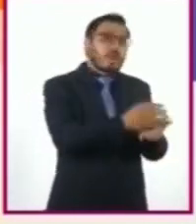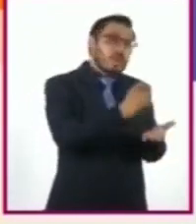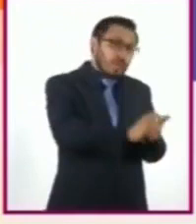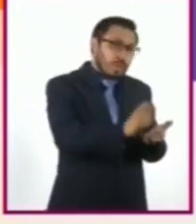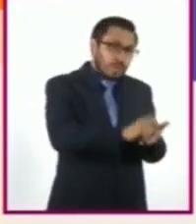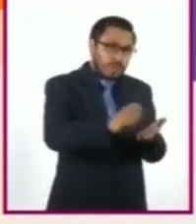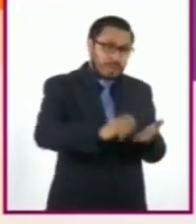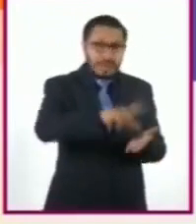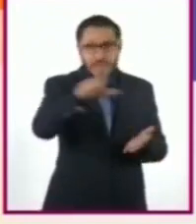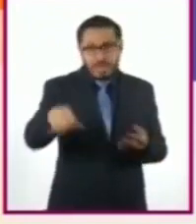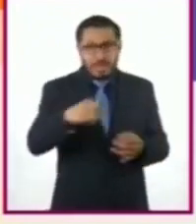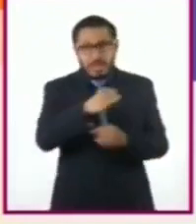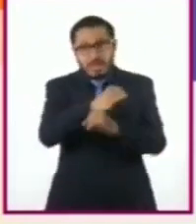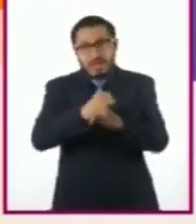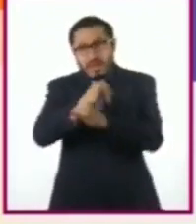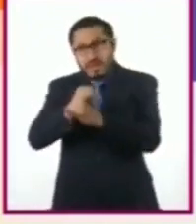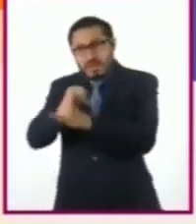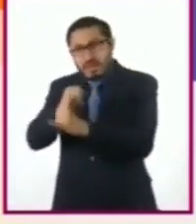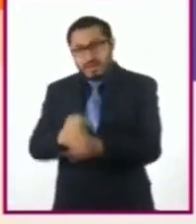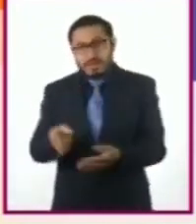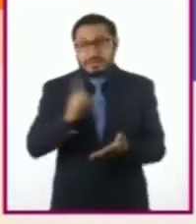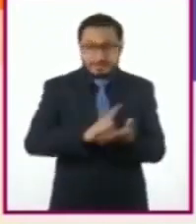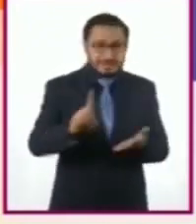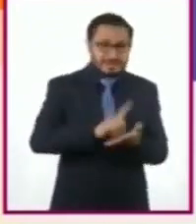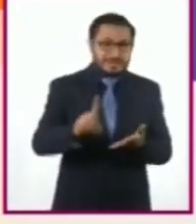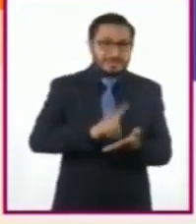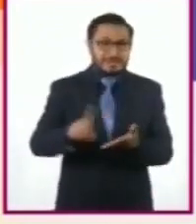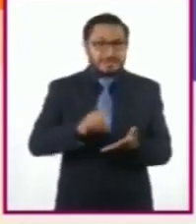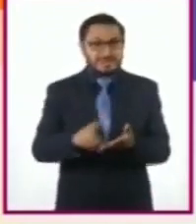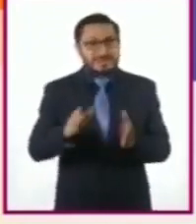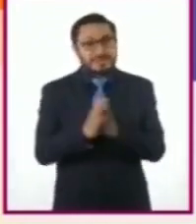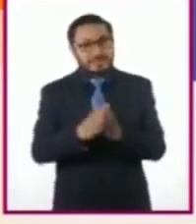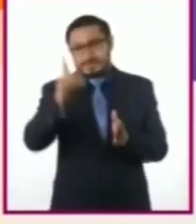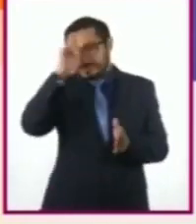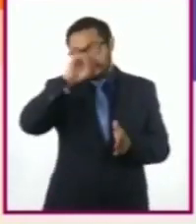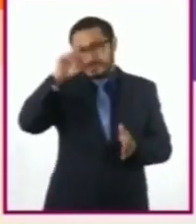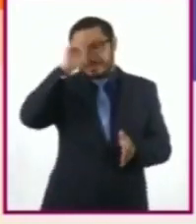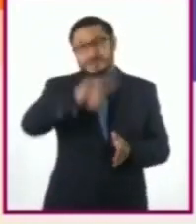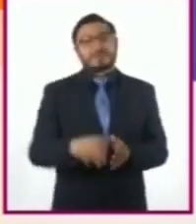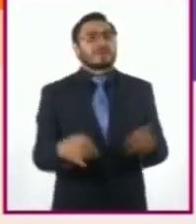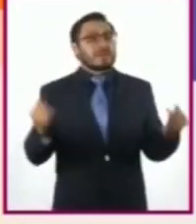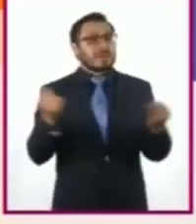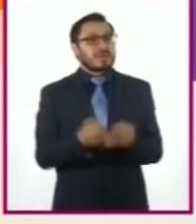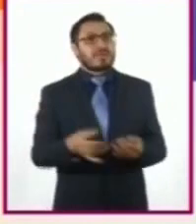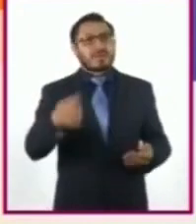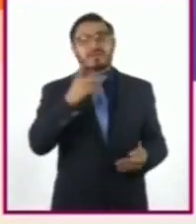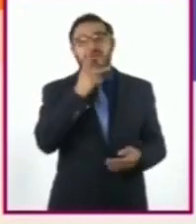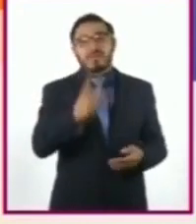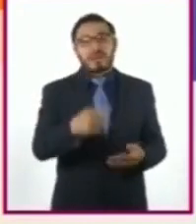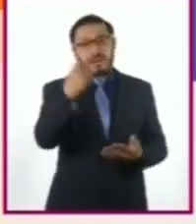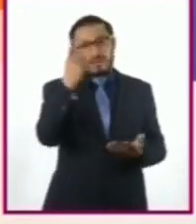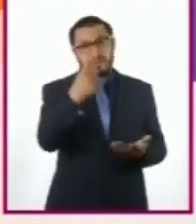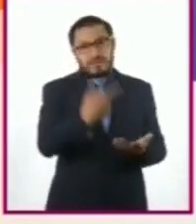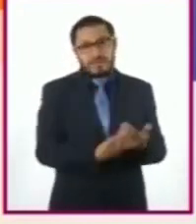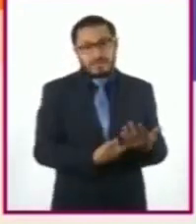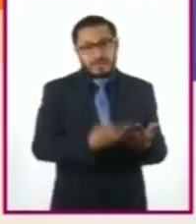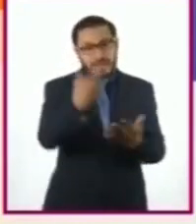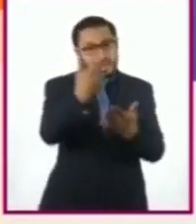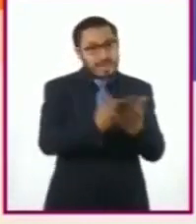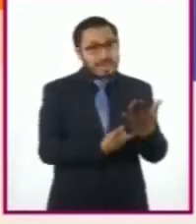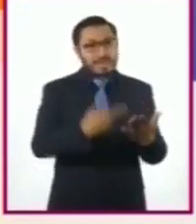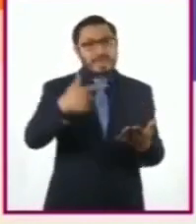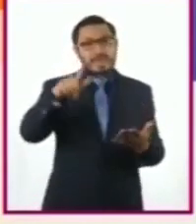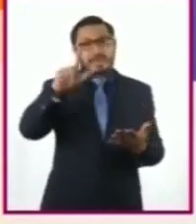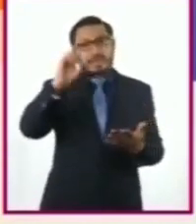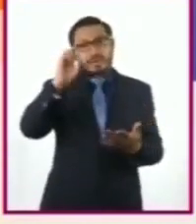y consultar su significado en un diccionario. Les sugerimos también integrar sus palabras en un glosario. Esto enriquecerá